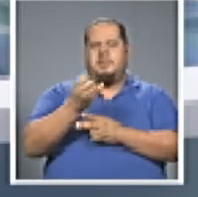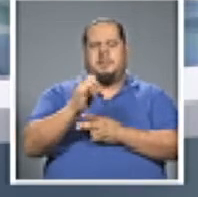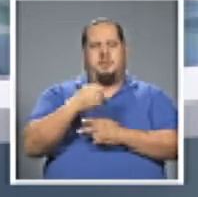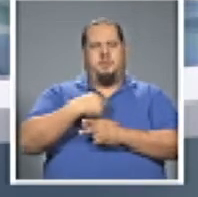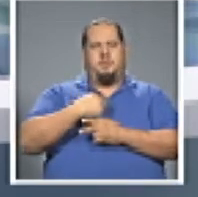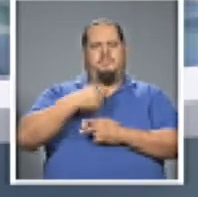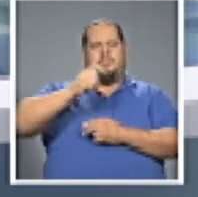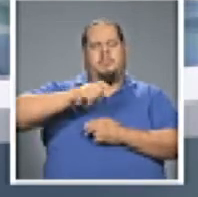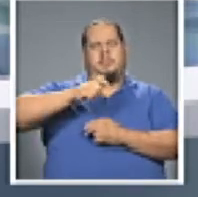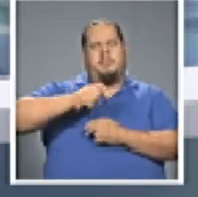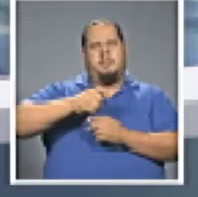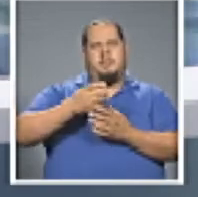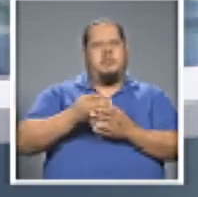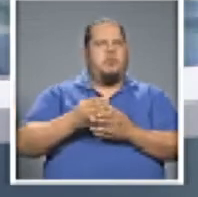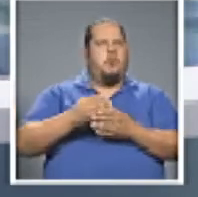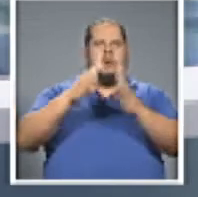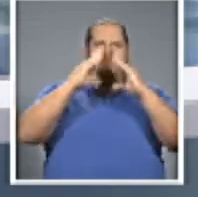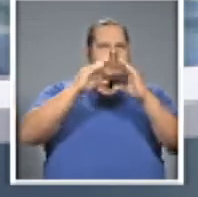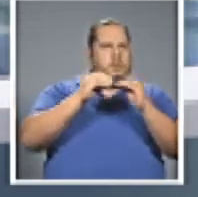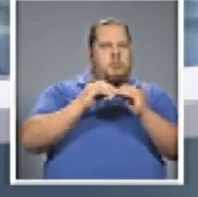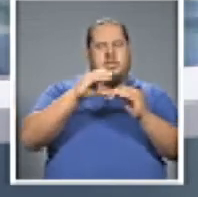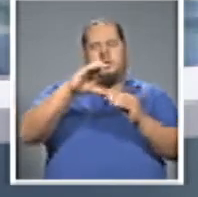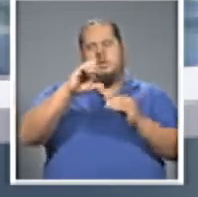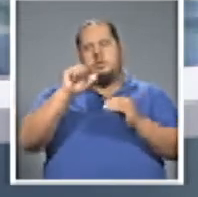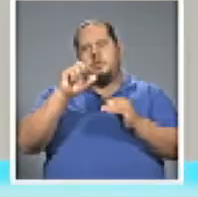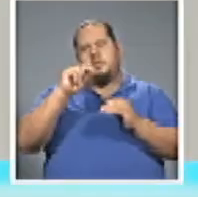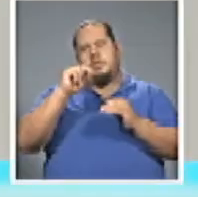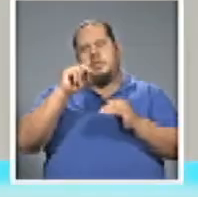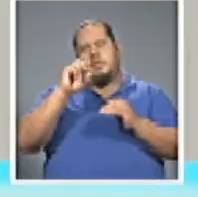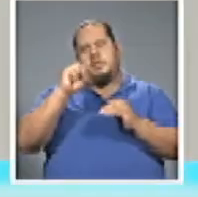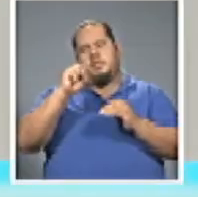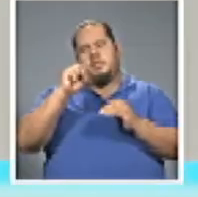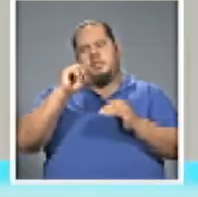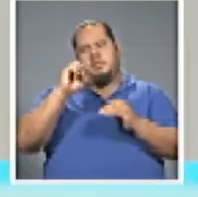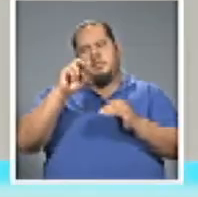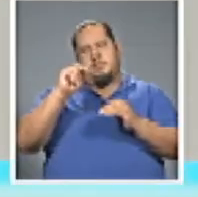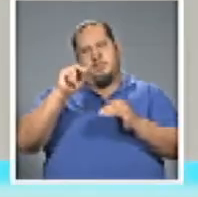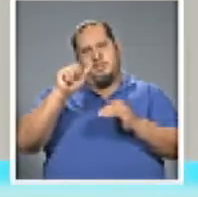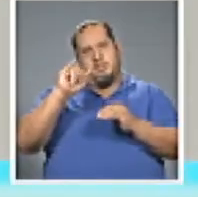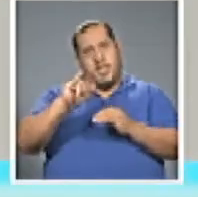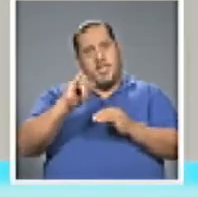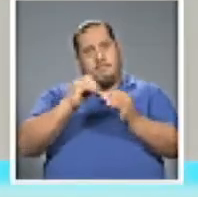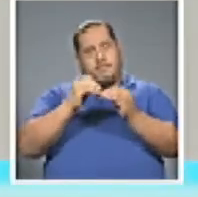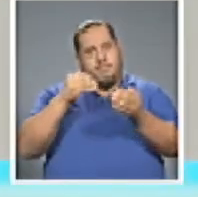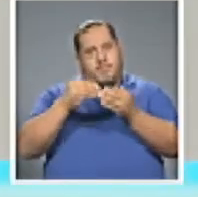información acerca de los Sentinai más cercanos a mi localidad, también lo puedo hacer.